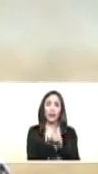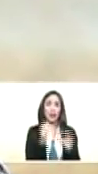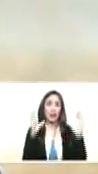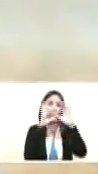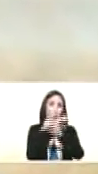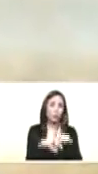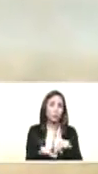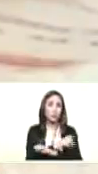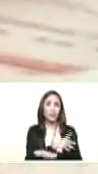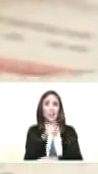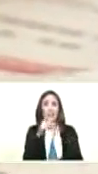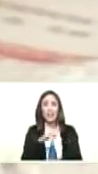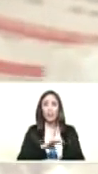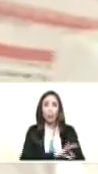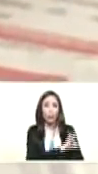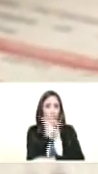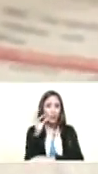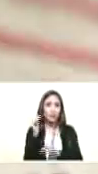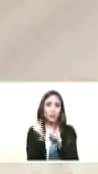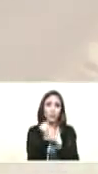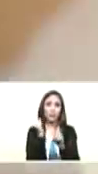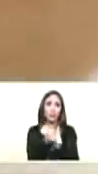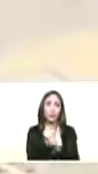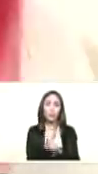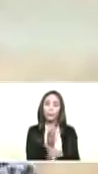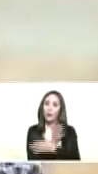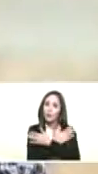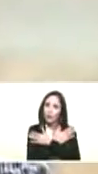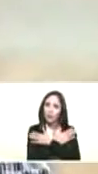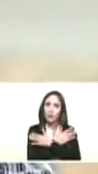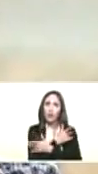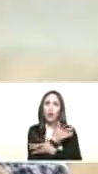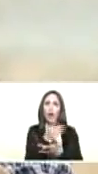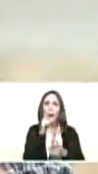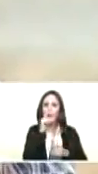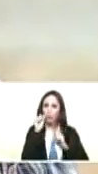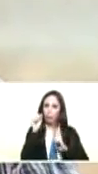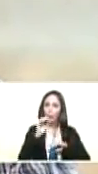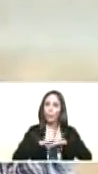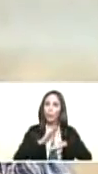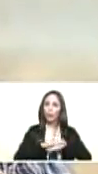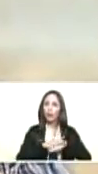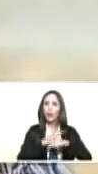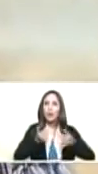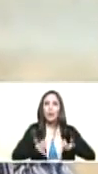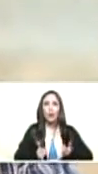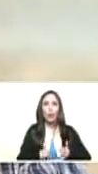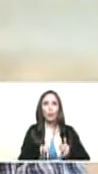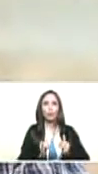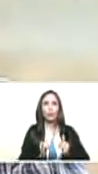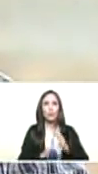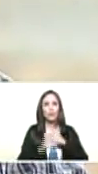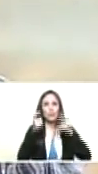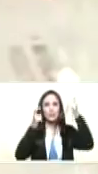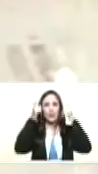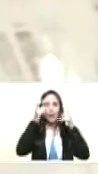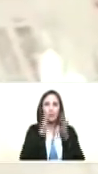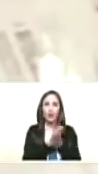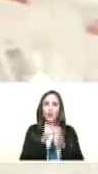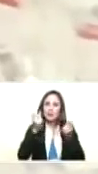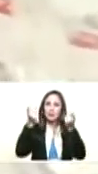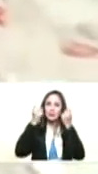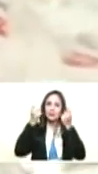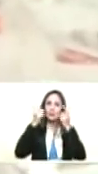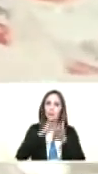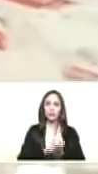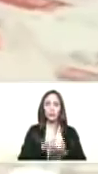decir, felicitarlo a usted, presidente, que como buen hijo del comandante Chávez ha sabido escuchar al pueblo. Esa consigna de que